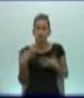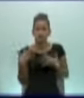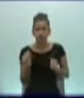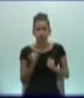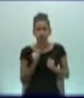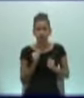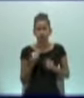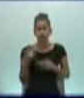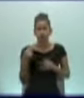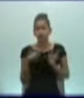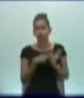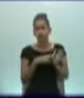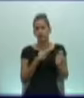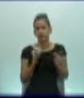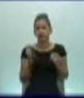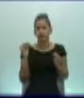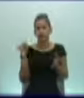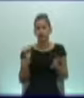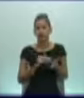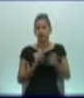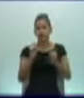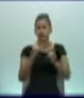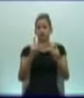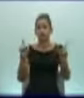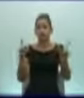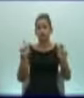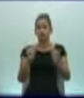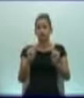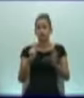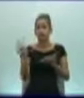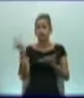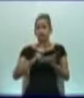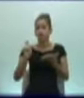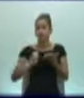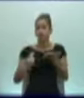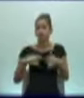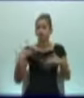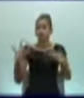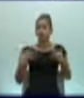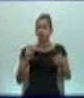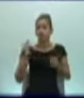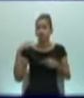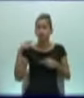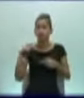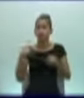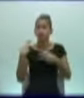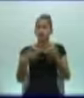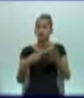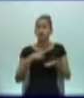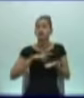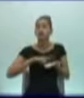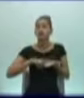la diapositiva y ya ustedes van a copiar cuáles son los ejercicios que van a hacer durante la semana.